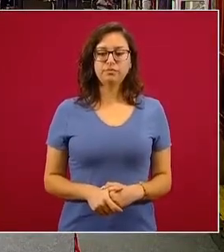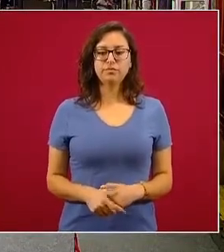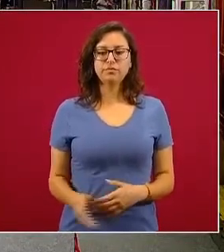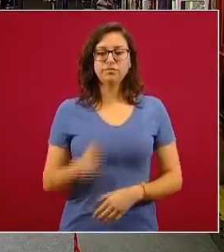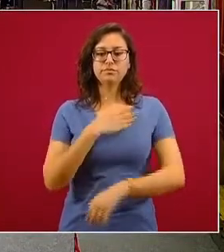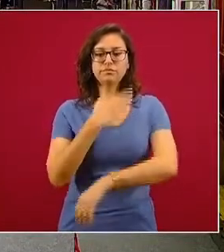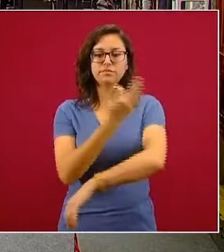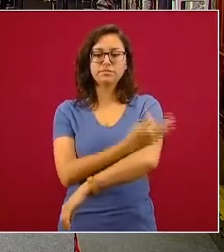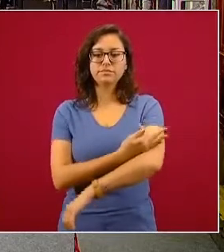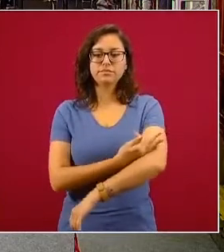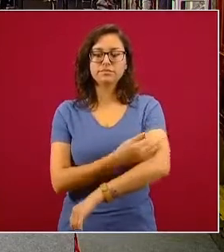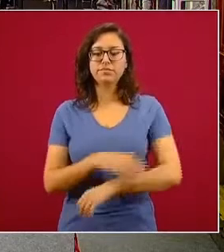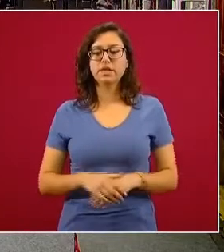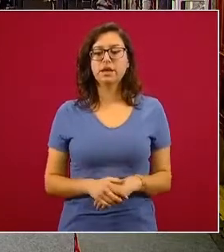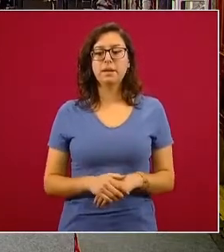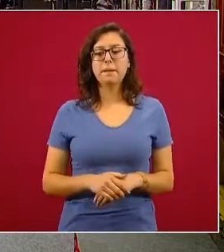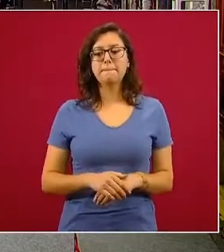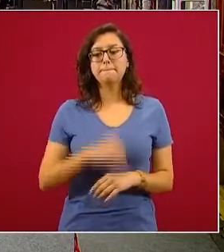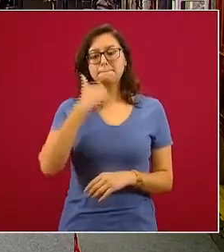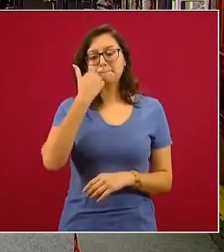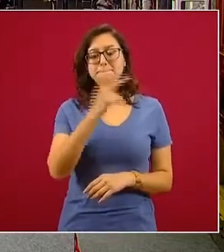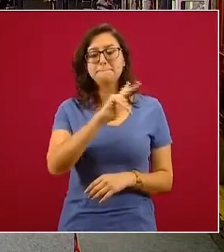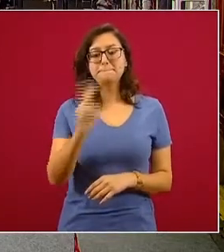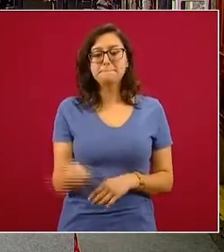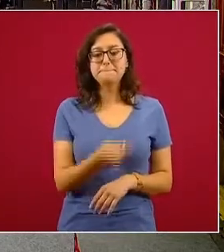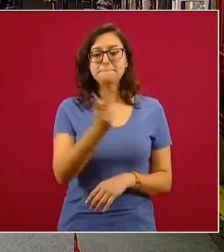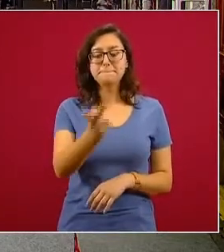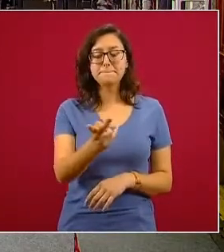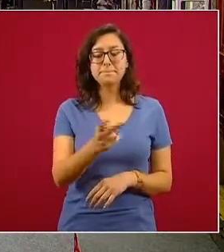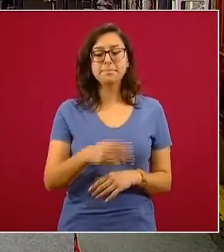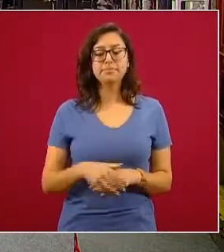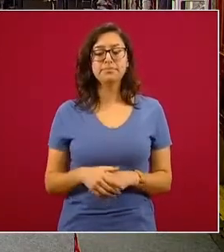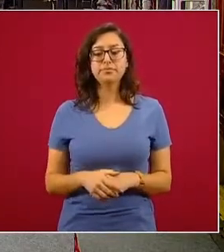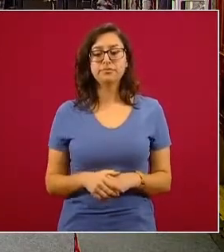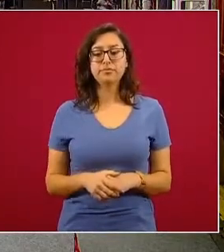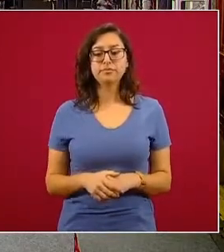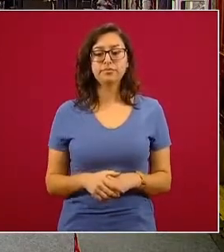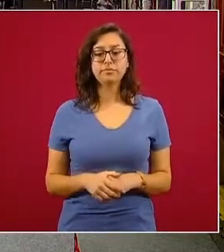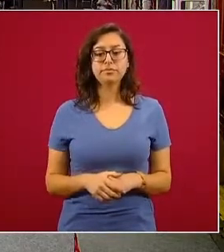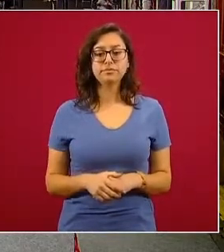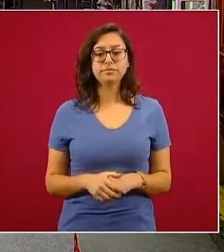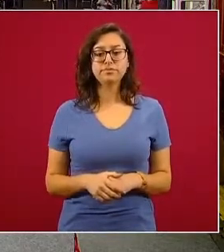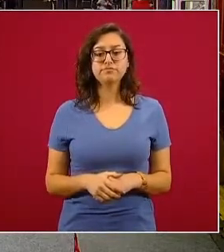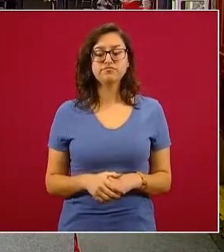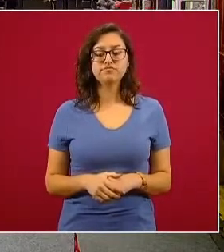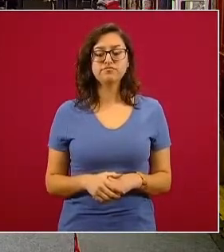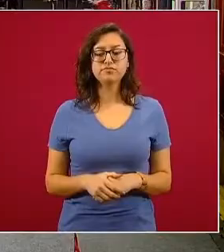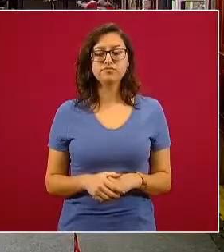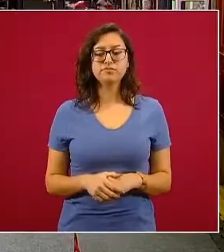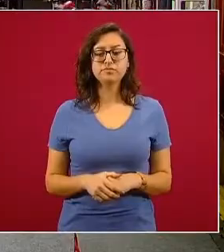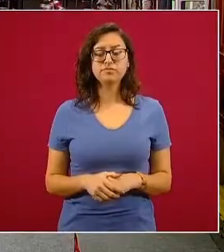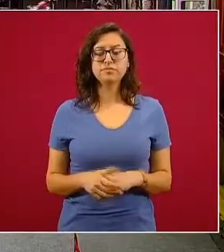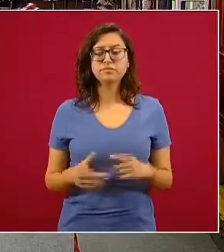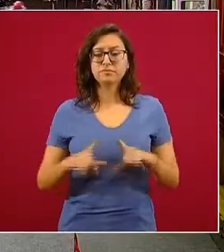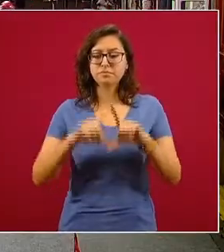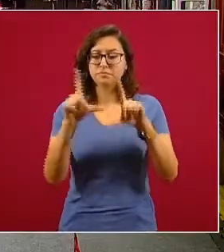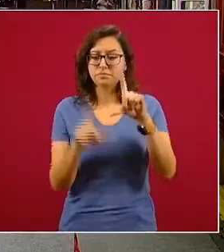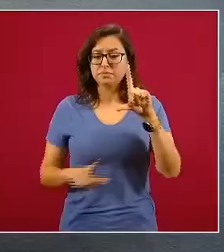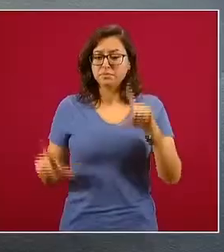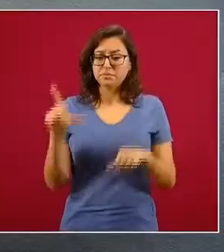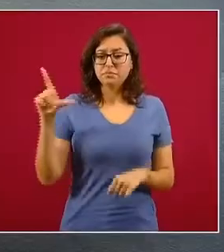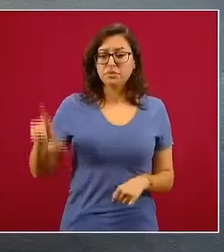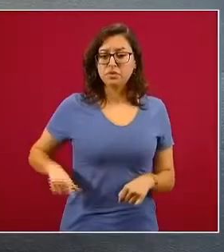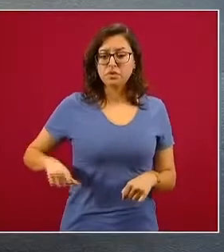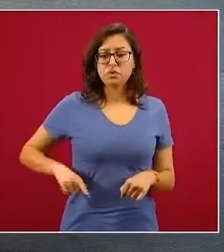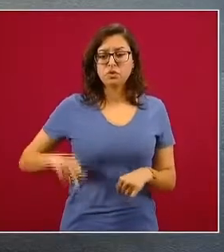Buenas tardes. Mi primera pregunta sería si con esta experiencia que algunos gobernadores del país en